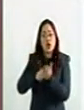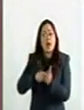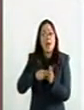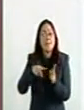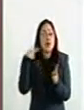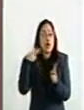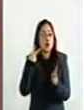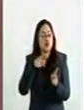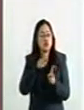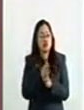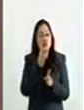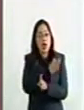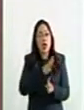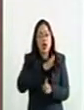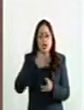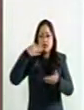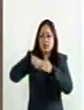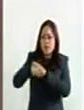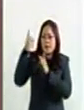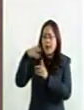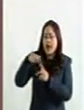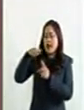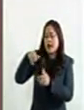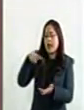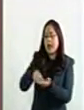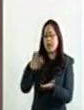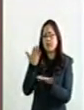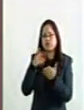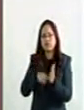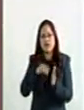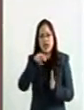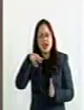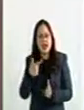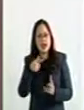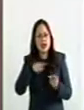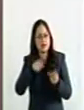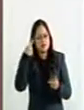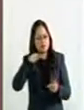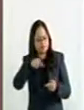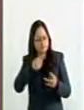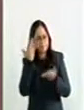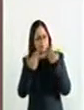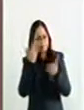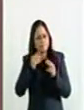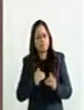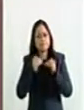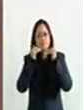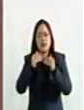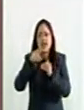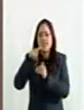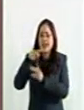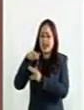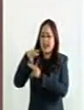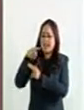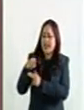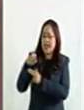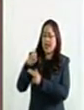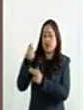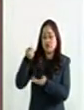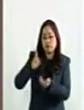formó parte de la Marina, donde estudiaría la carrera de Ingeniería en Sistemas y donde llegó al grado de Teniente en Fragata.